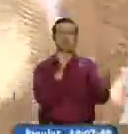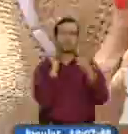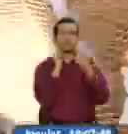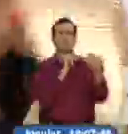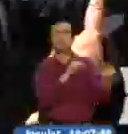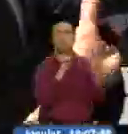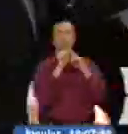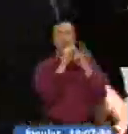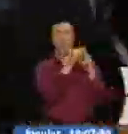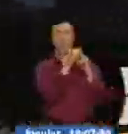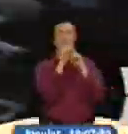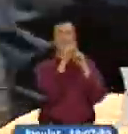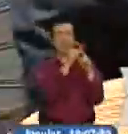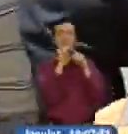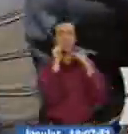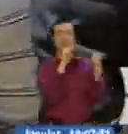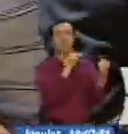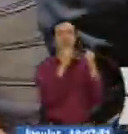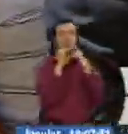enfrentamiento verbal.